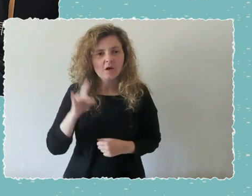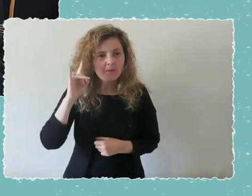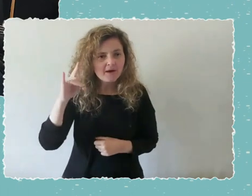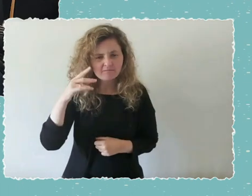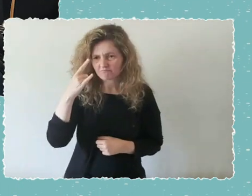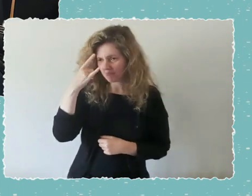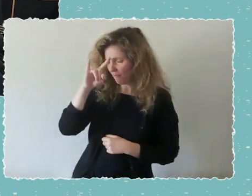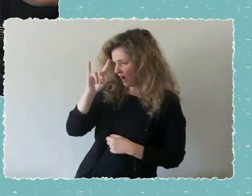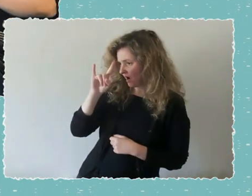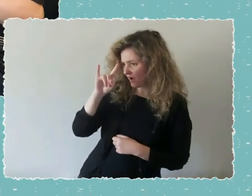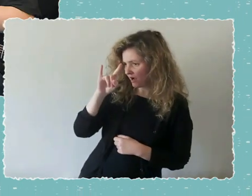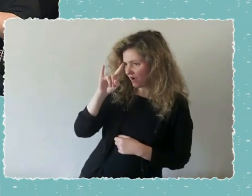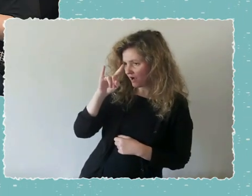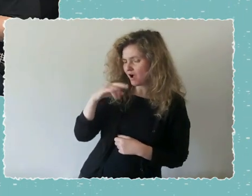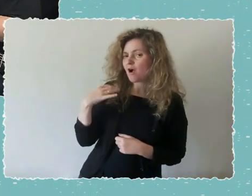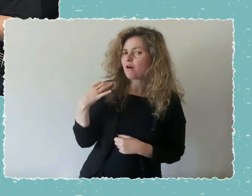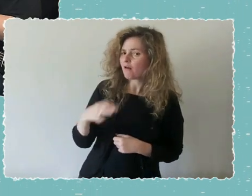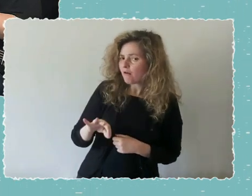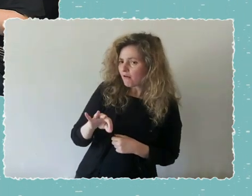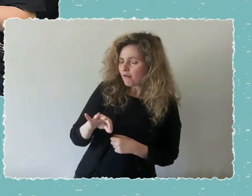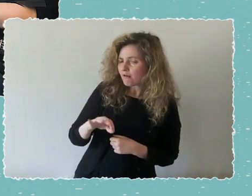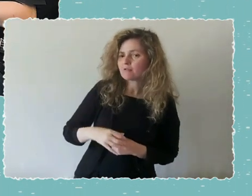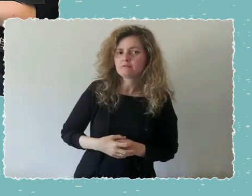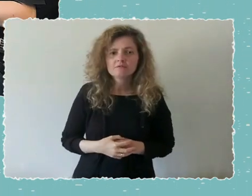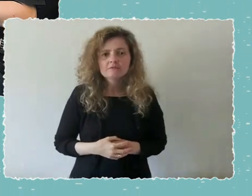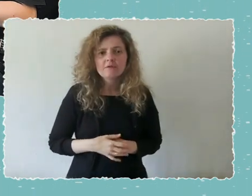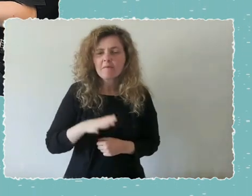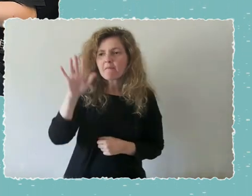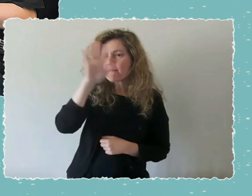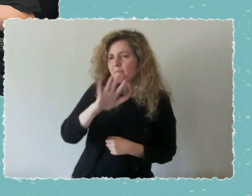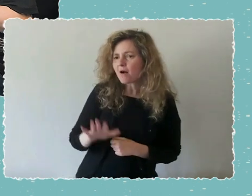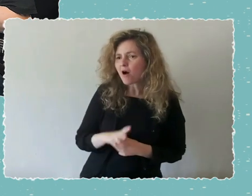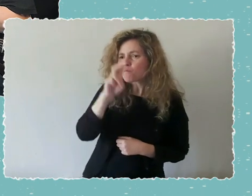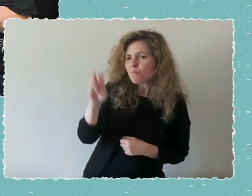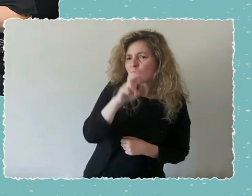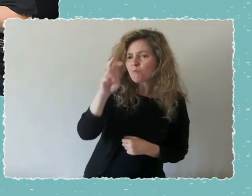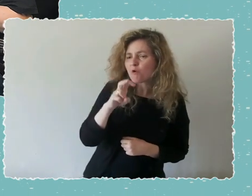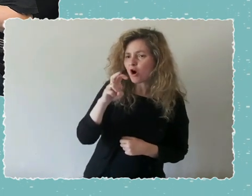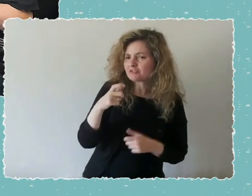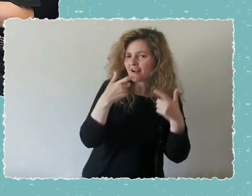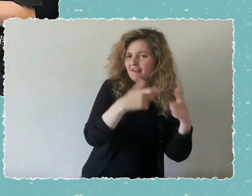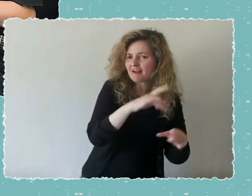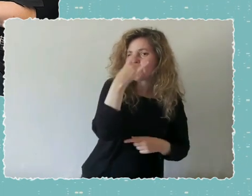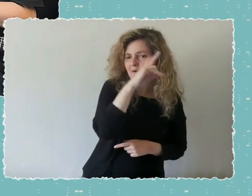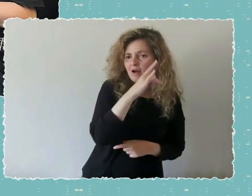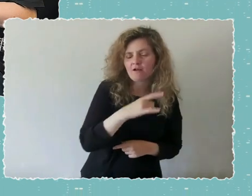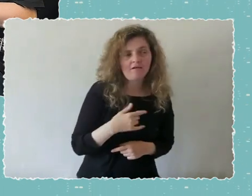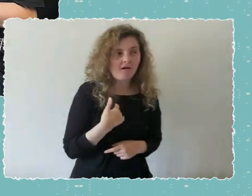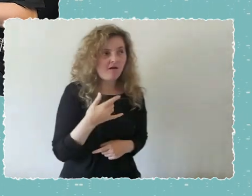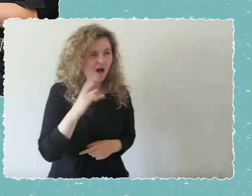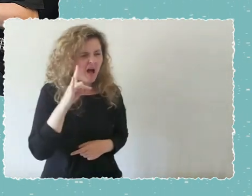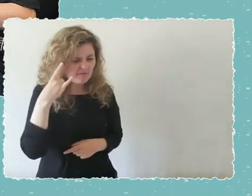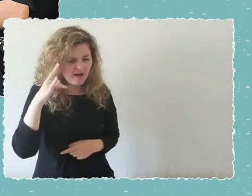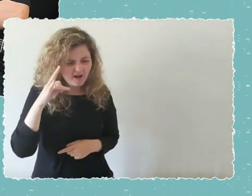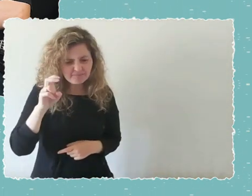Unha vaca. Vaya vaca. Parece a mosca da vaca. Bueno, aquí había unha vaca, había unha